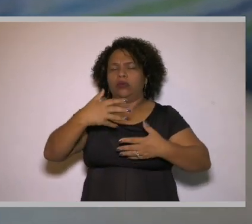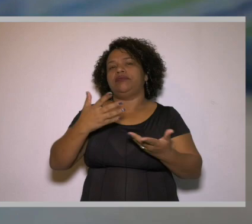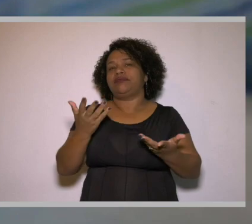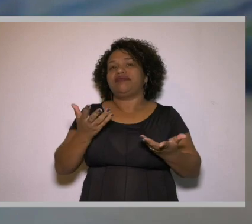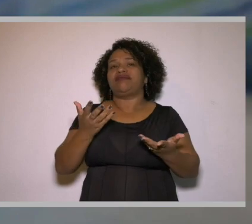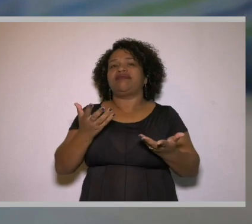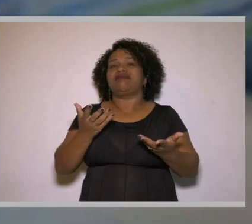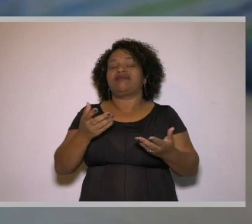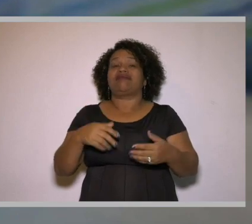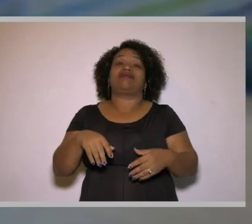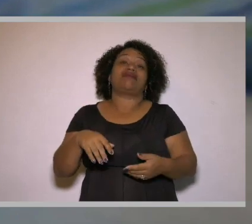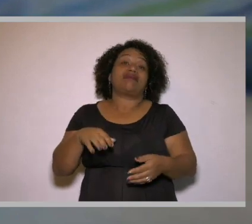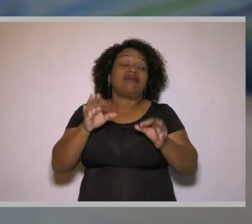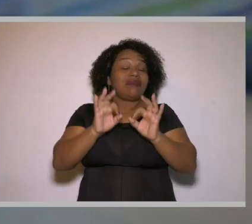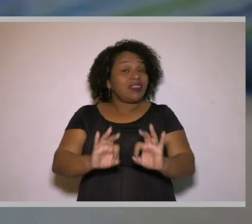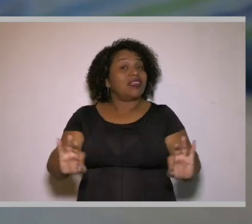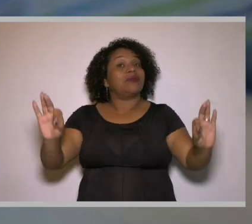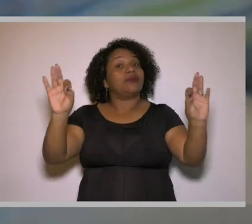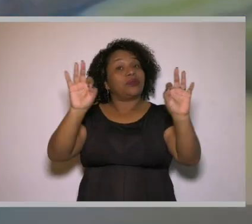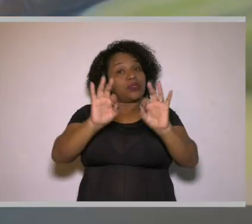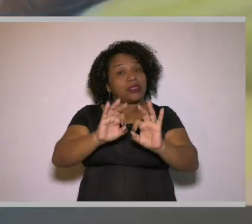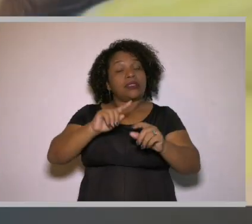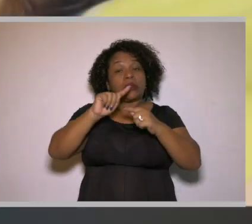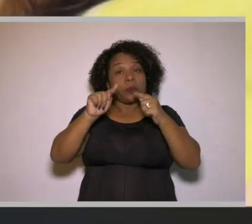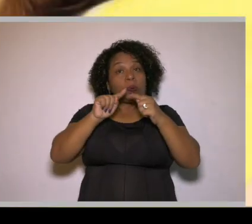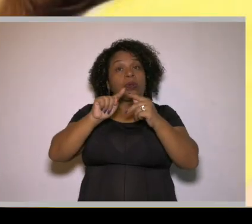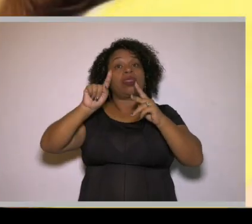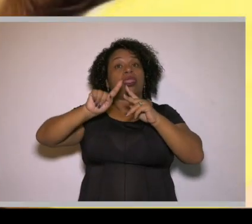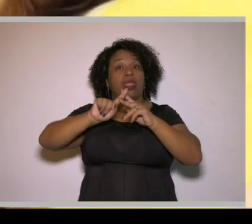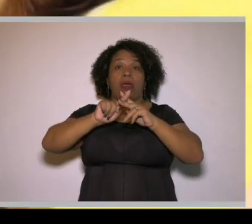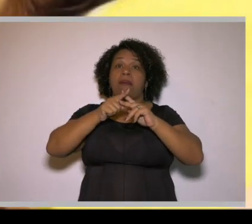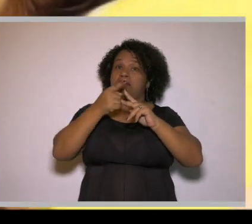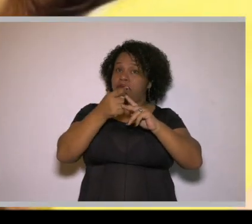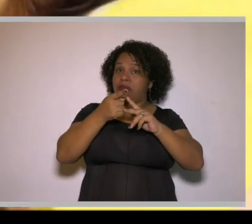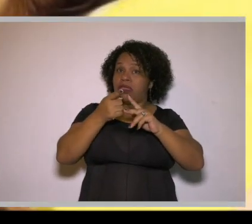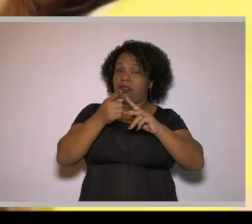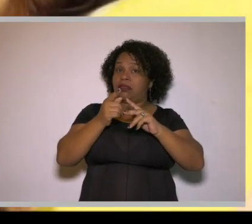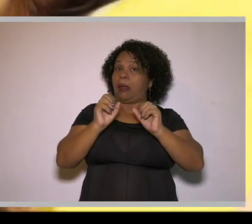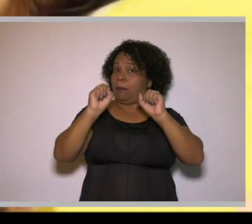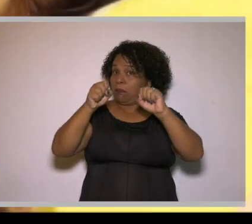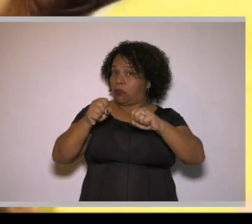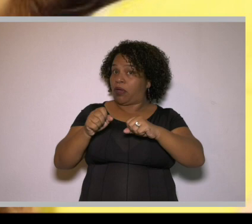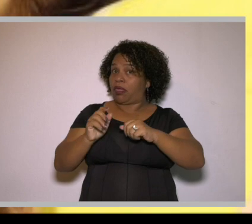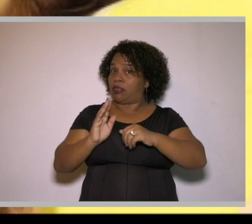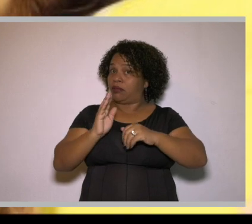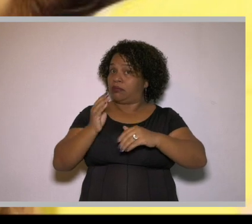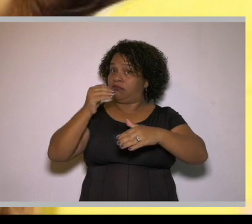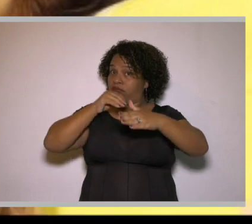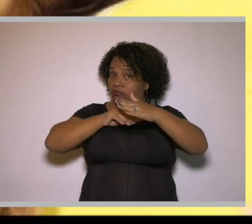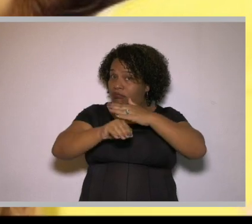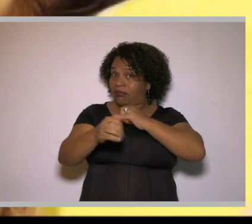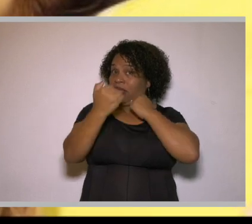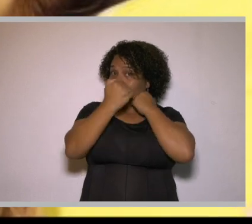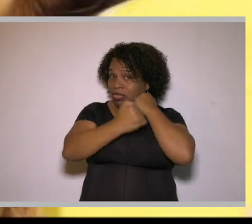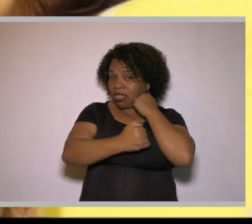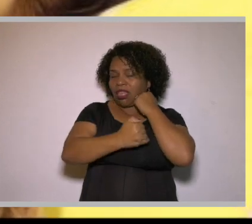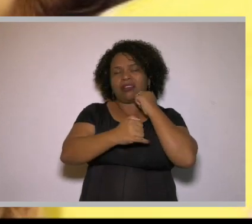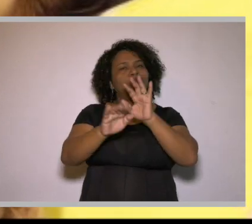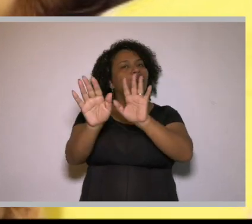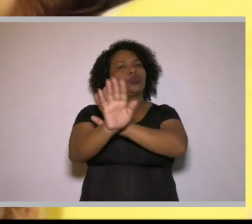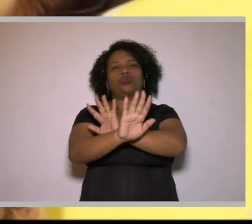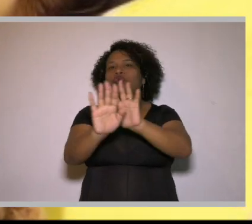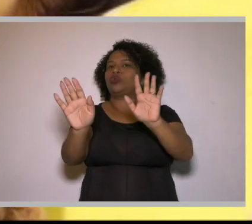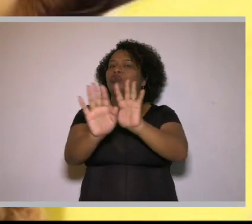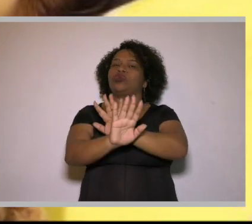comenzando un proceso catarral o una virosis, es muy importante ese momento y